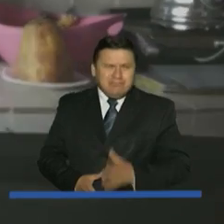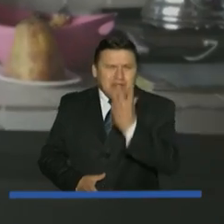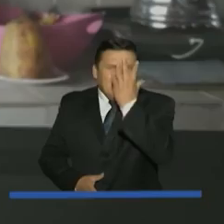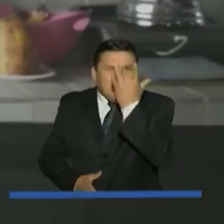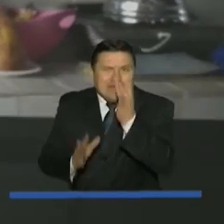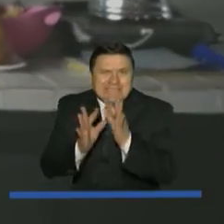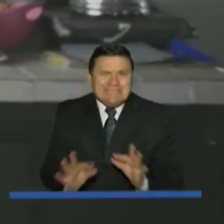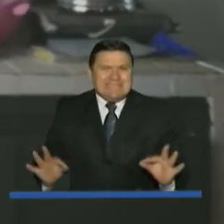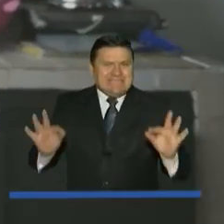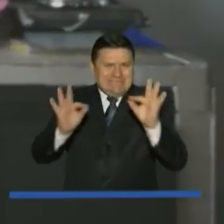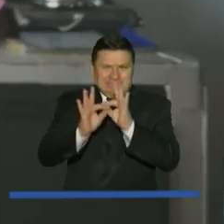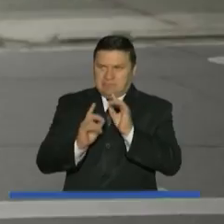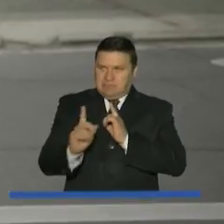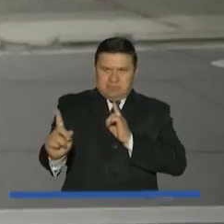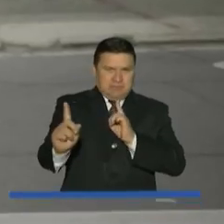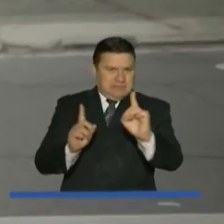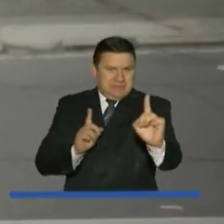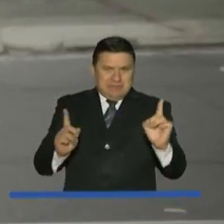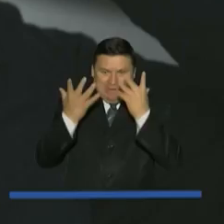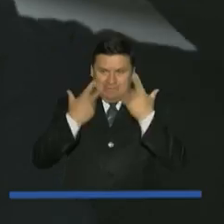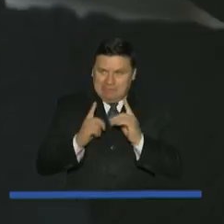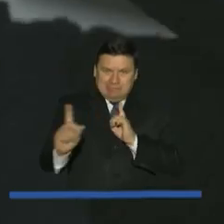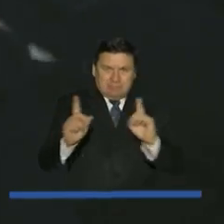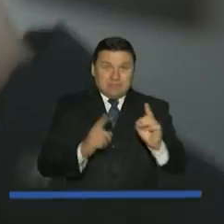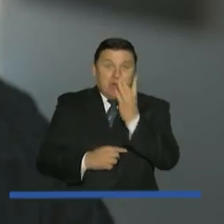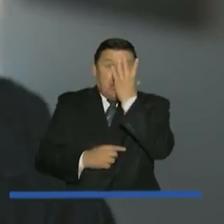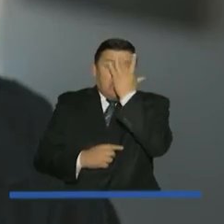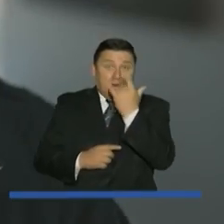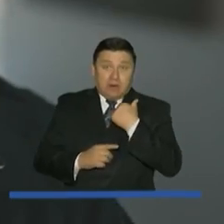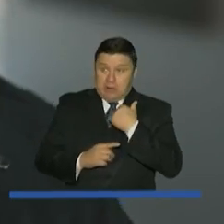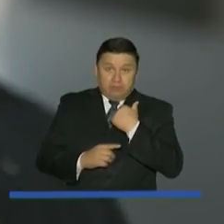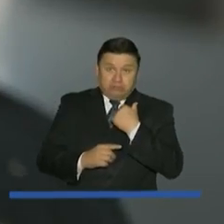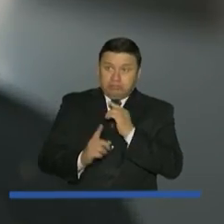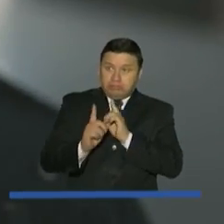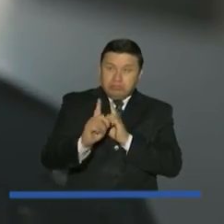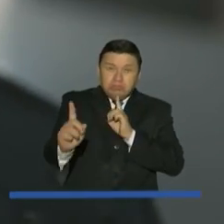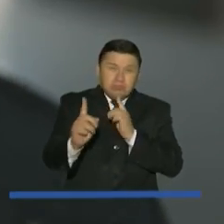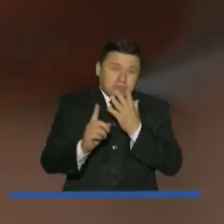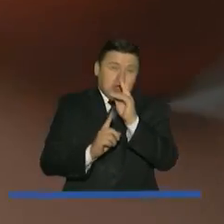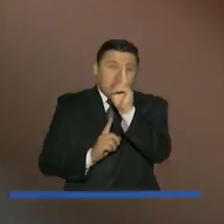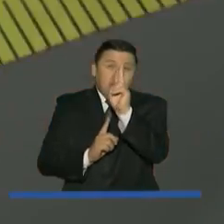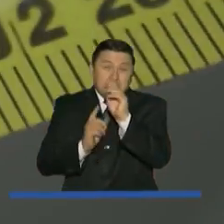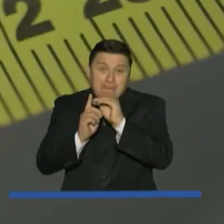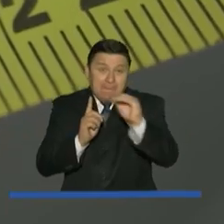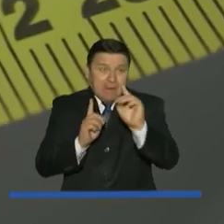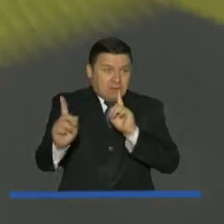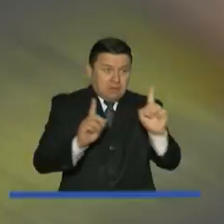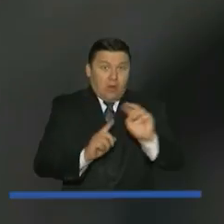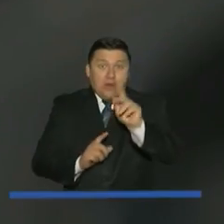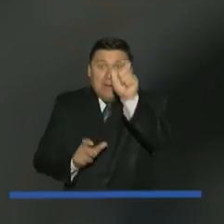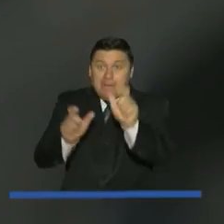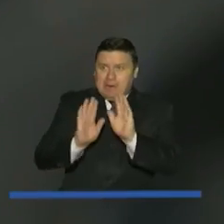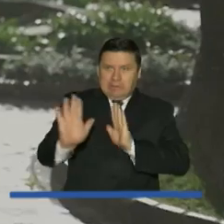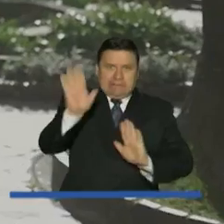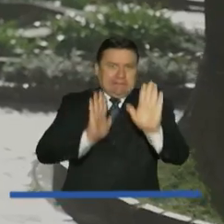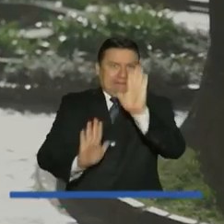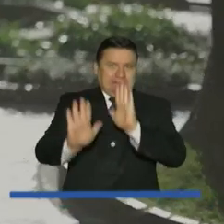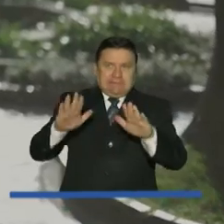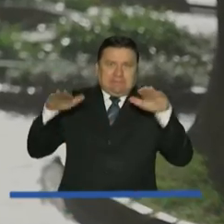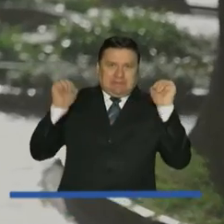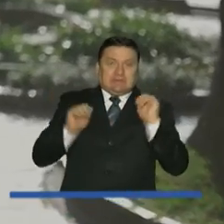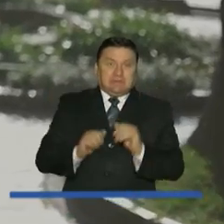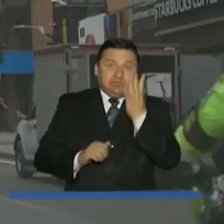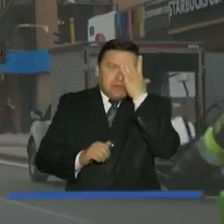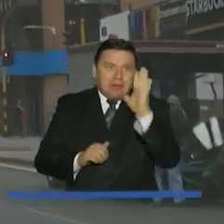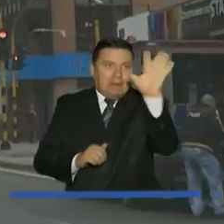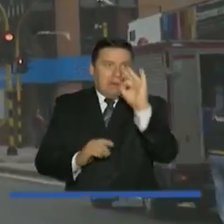¿Por qué es tan importante el distanciamiento físico? Porque al mantener una distancia mínima de 2 metros con otras personas, evitamos estar expuestos